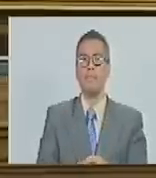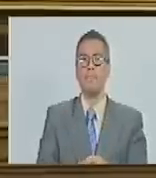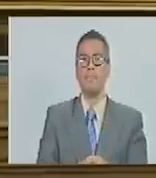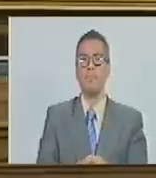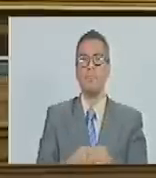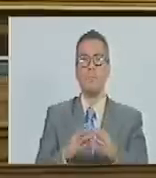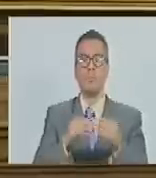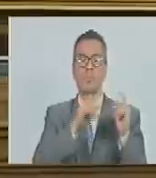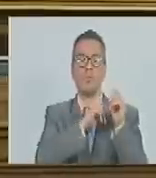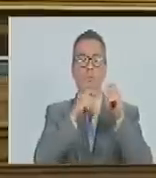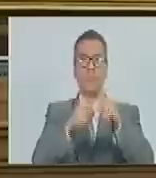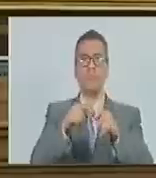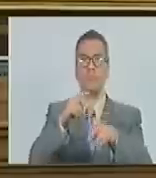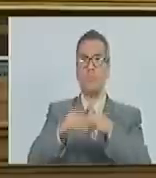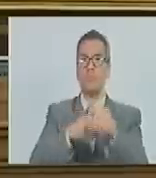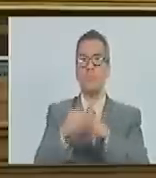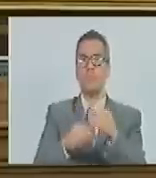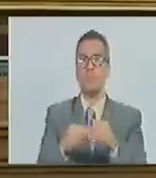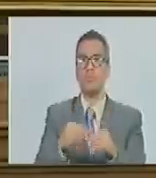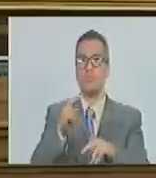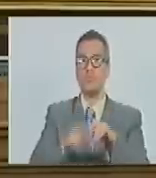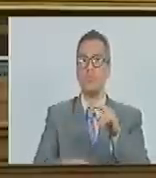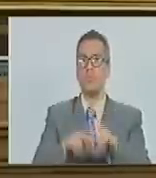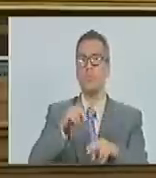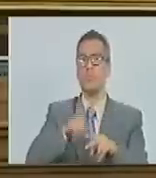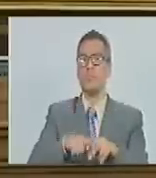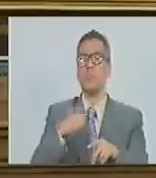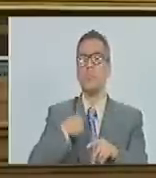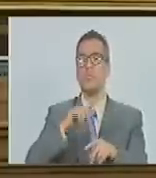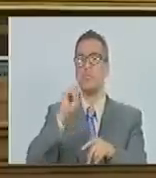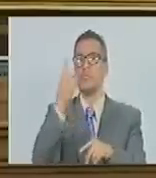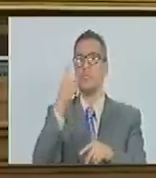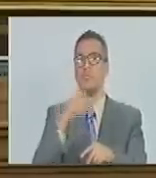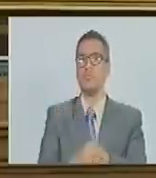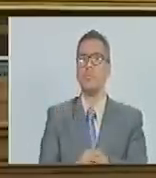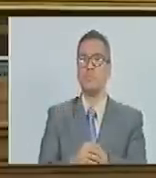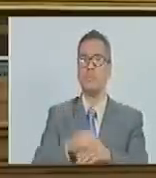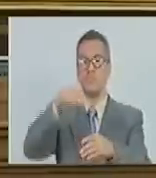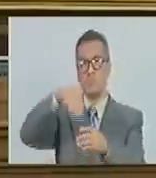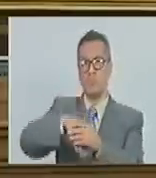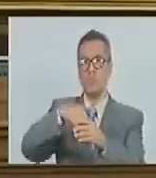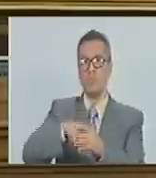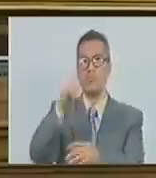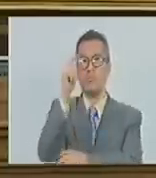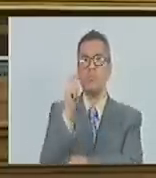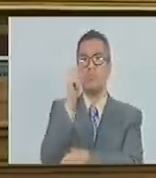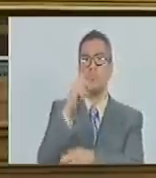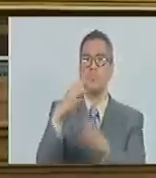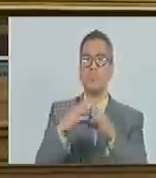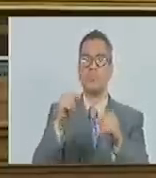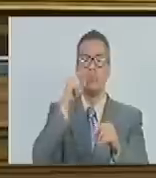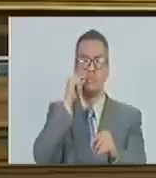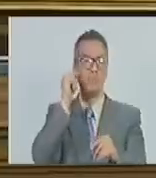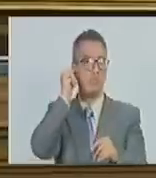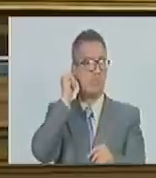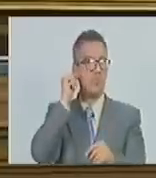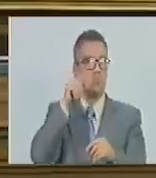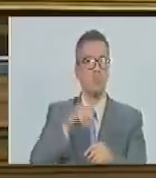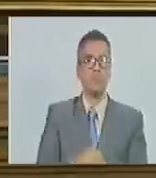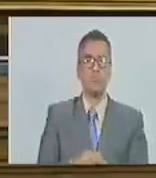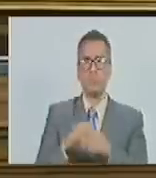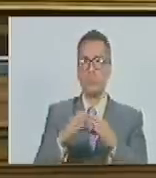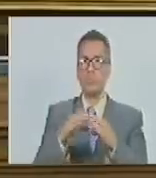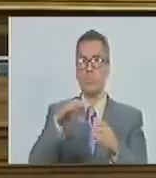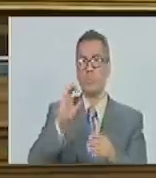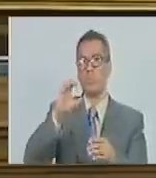los designios establecidos para conformar por primera vez con el voto de las diputadas y los diputados el